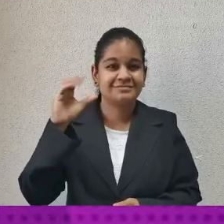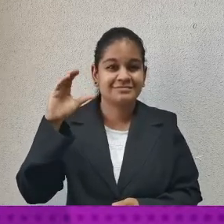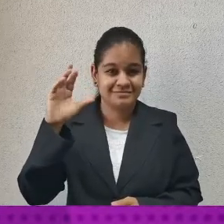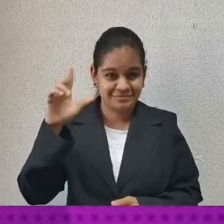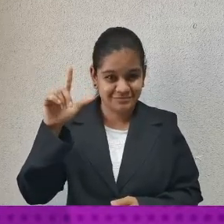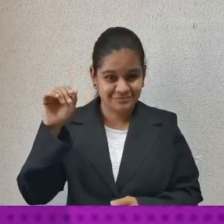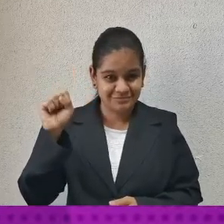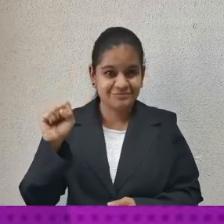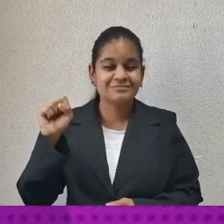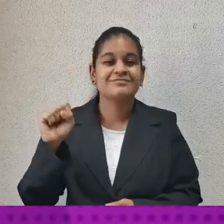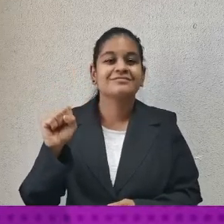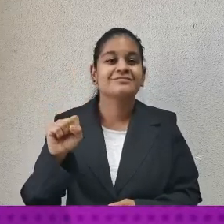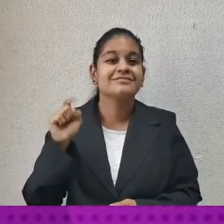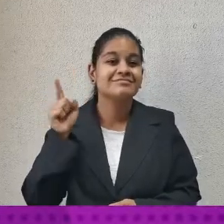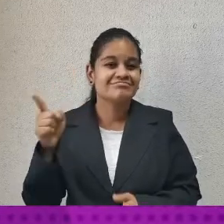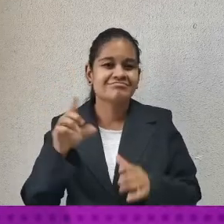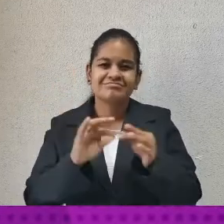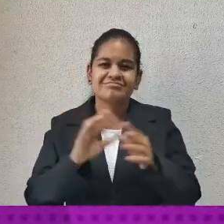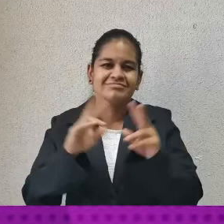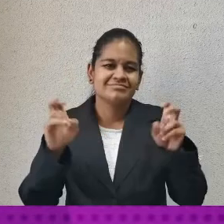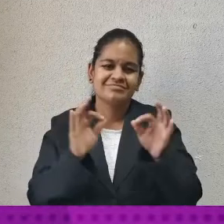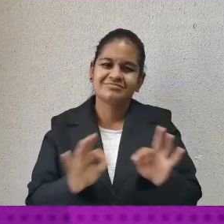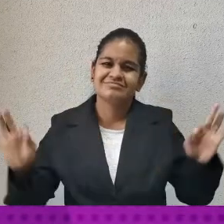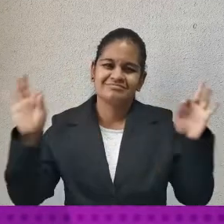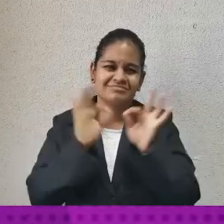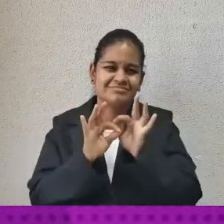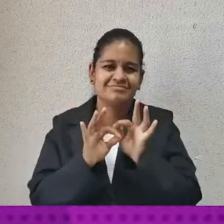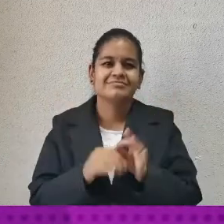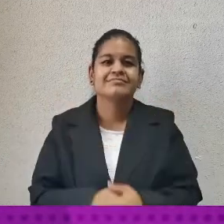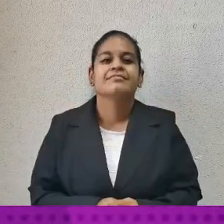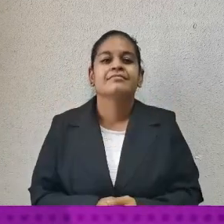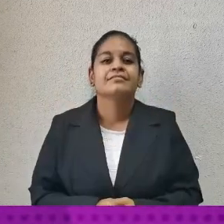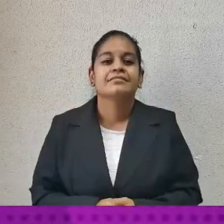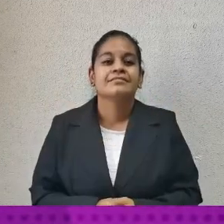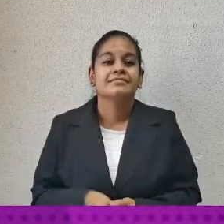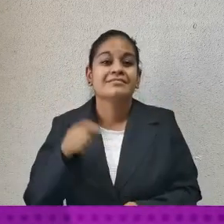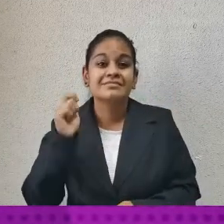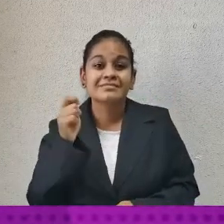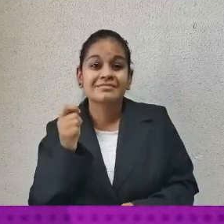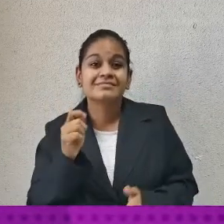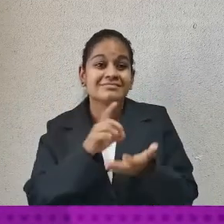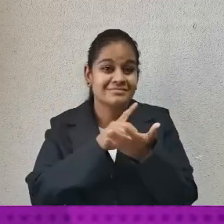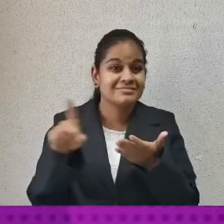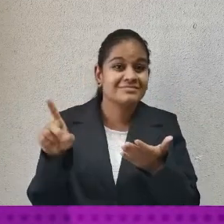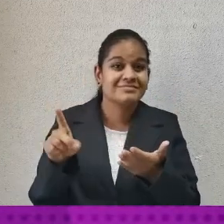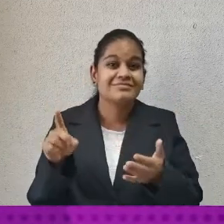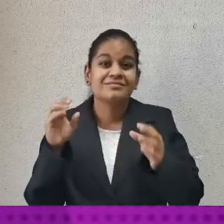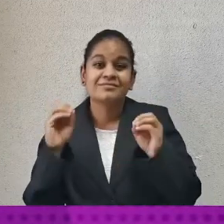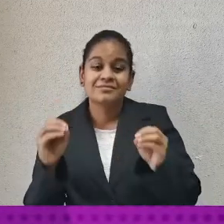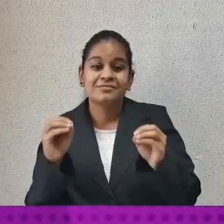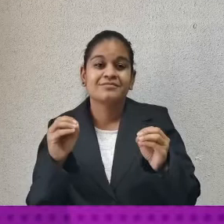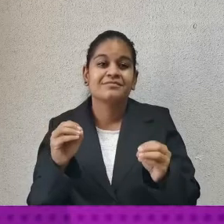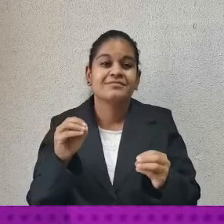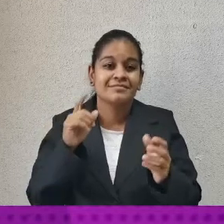Ruiz, quien nos está platicando de un tema muy importante, de un tema que tiene que ver con todos los derechos, con la aplicación de